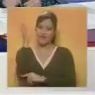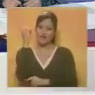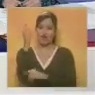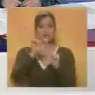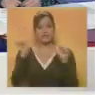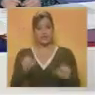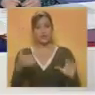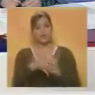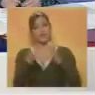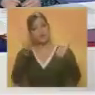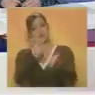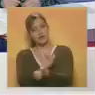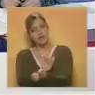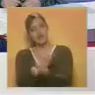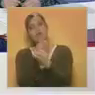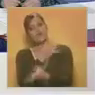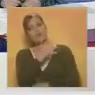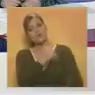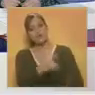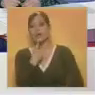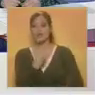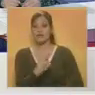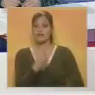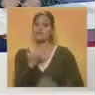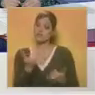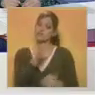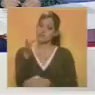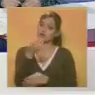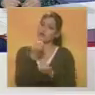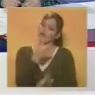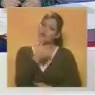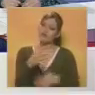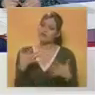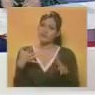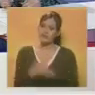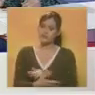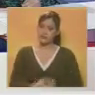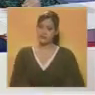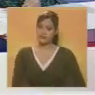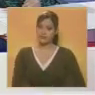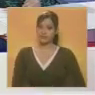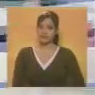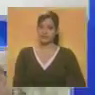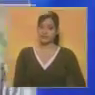del sistema penitenciario. Vanessa Sánchez nos amplía desde allí toda la información. Muy buenas tardes, Vanessa.